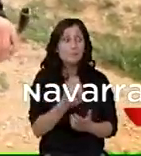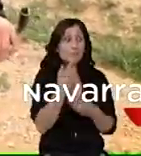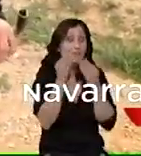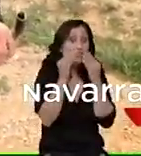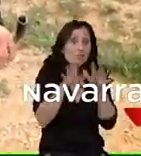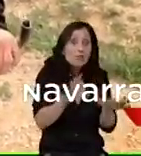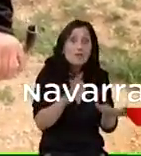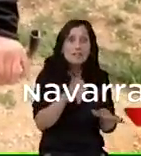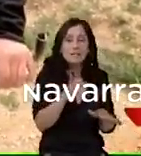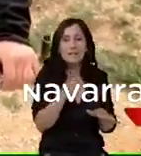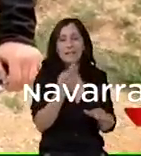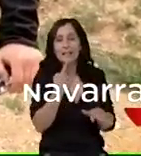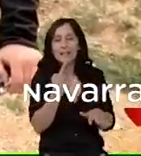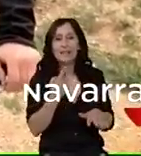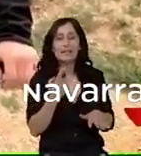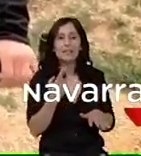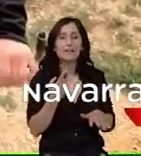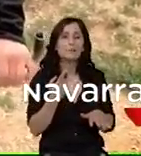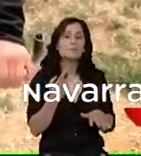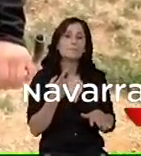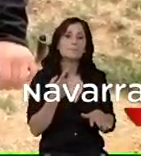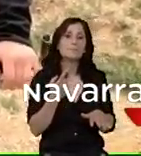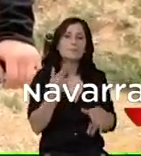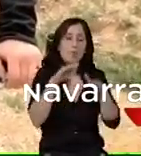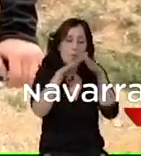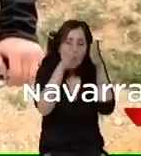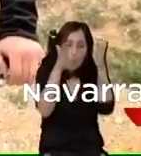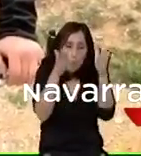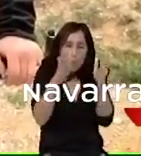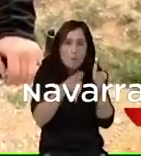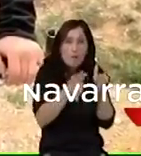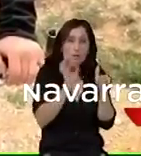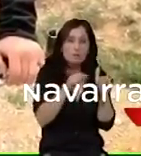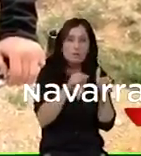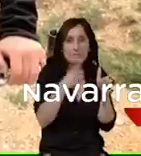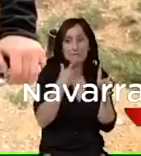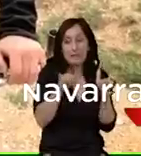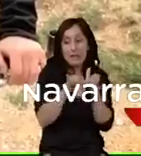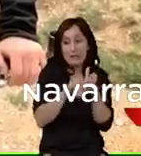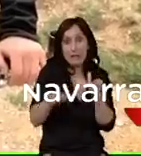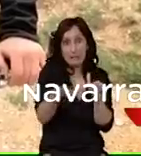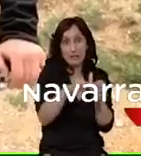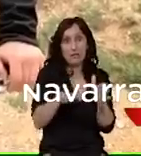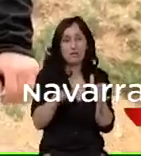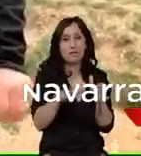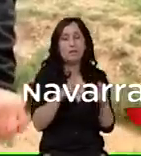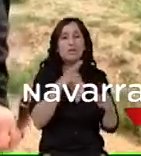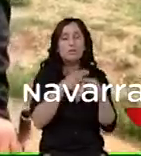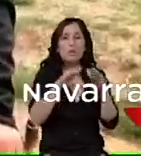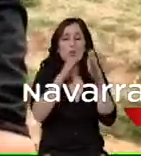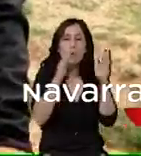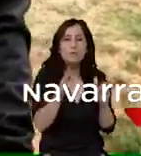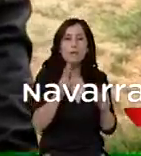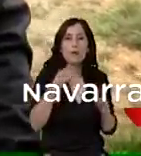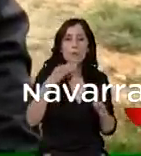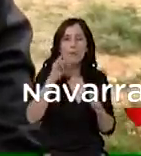leyenda que en una de las, en una cueva que hay aquí detrás, también muy cerquita de donde estamos, se llama la Cueva de Vidal.